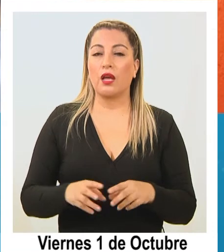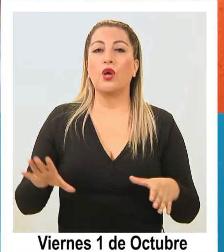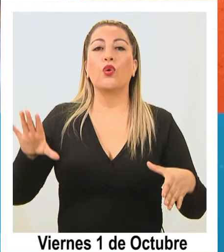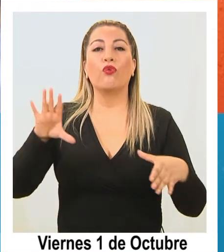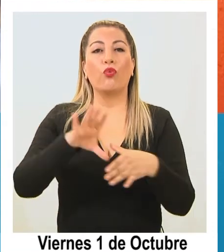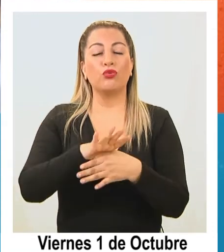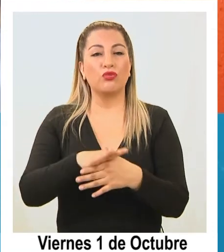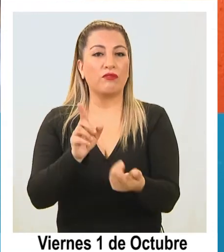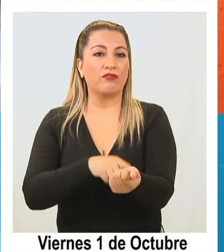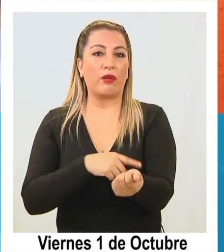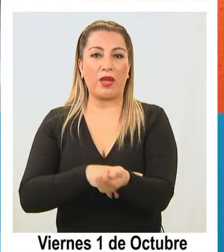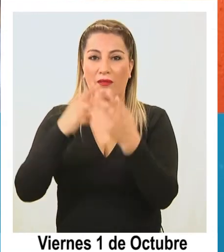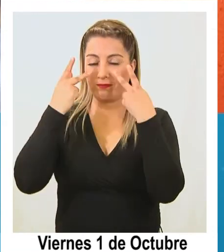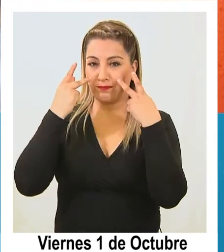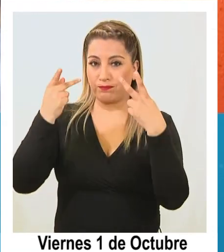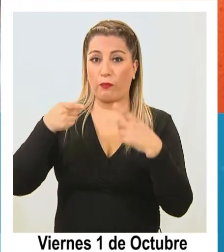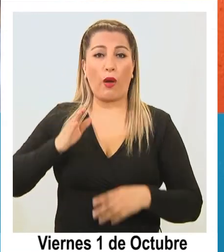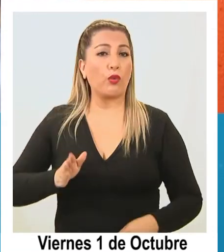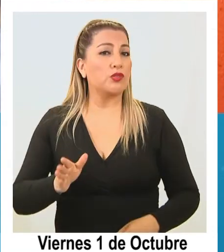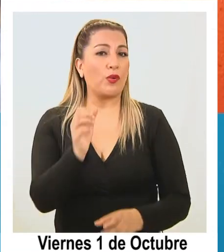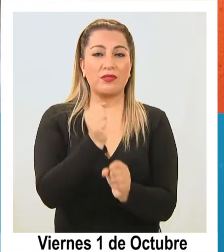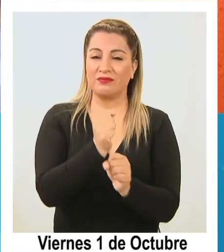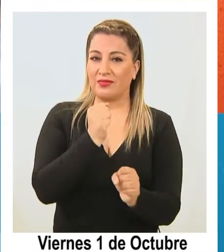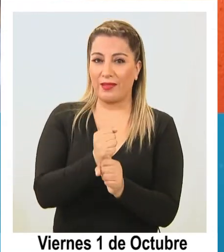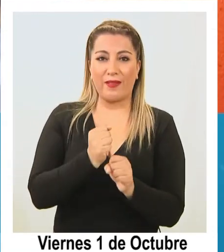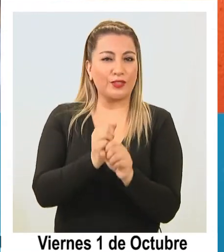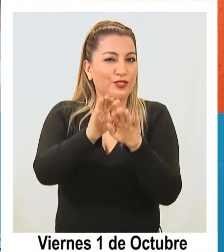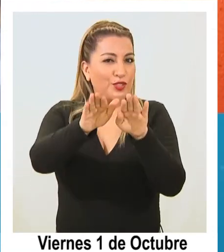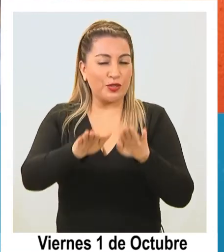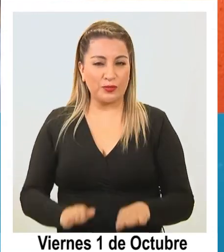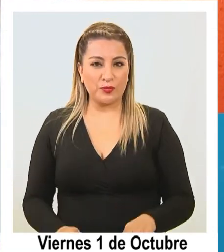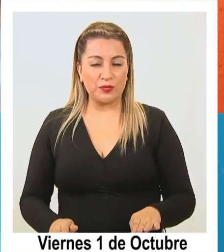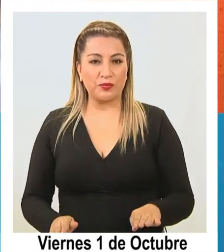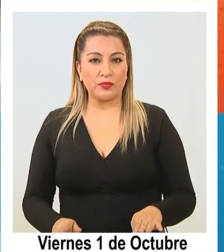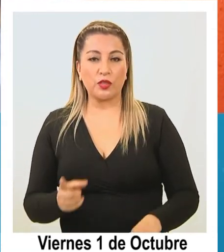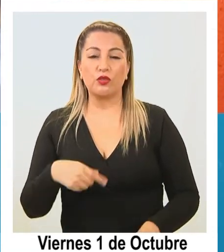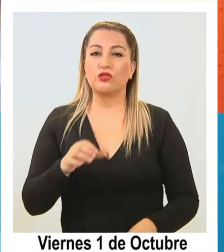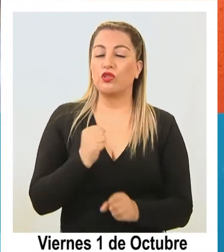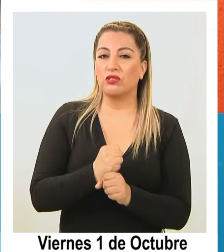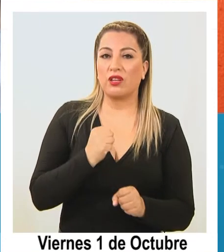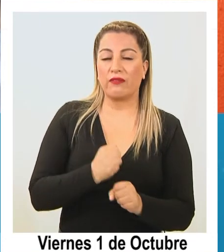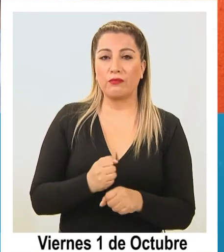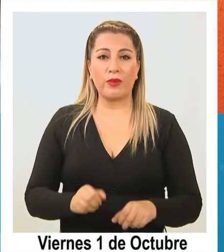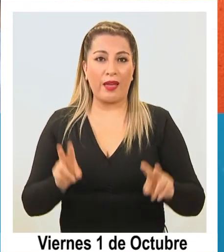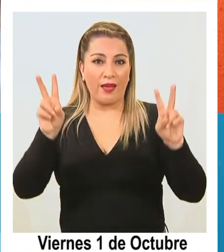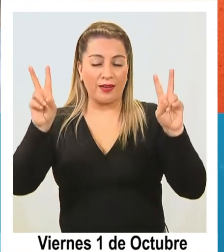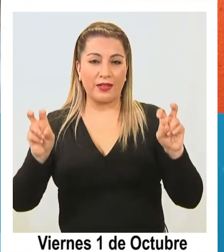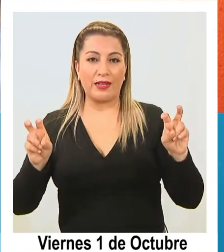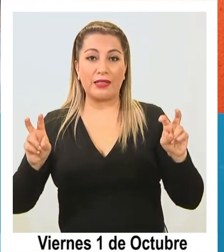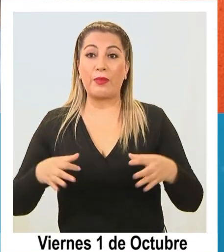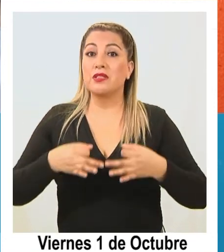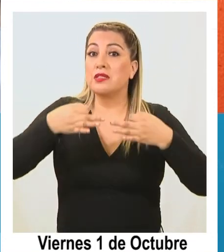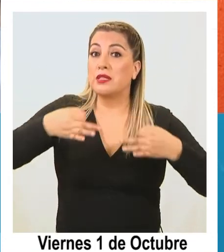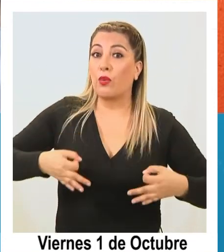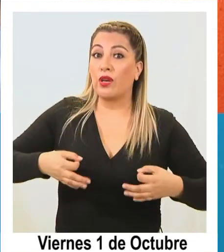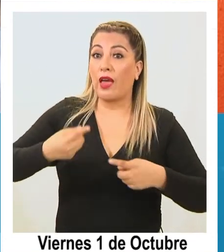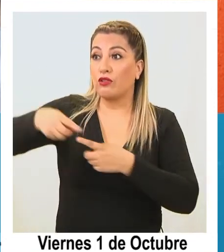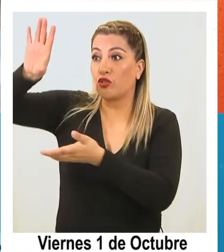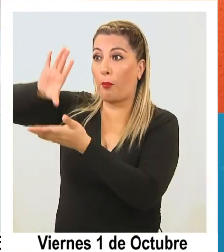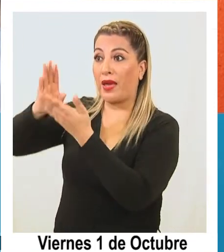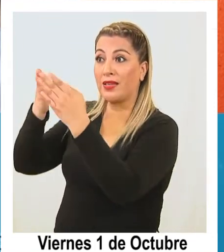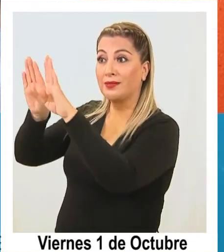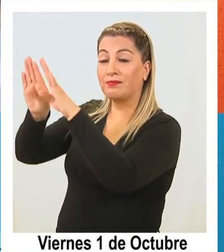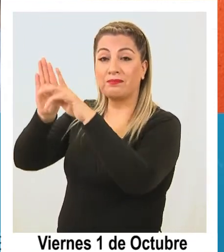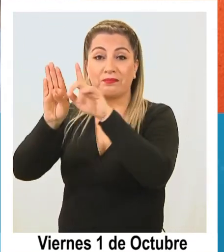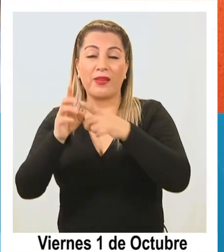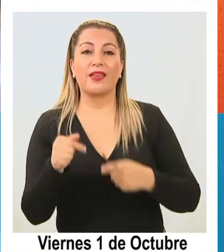familiar. Vamos a seguir trabajando en esa línea de tal manera en que trabajamos en los aspectos de seguridad en la frontera,